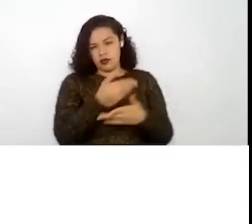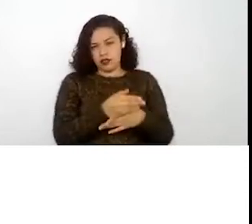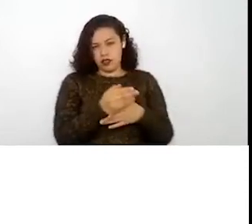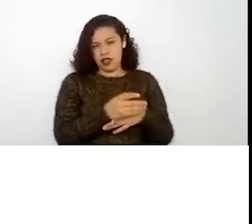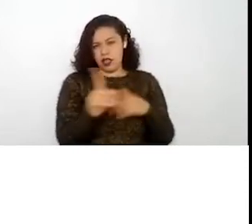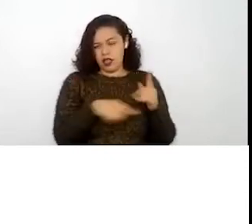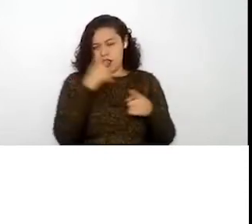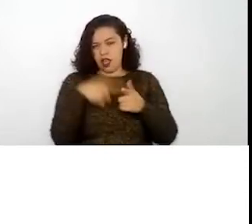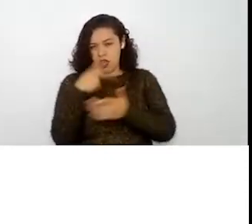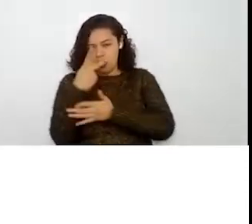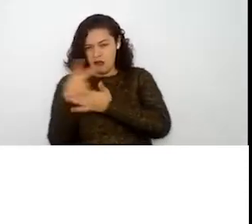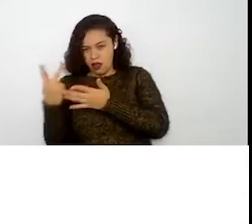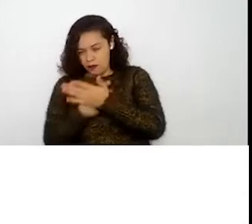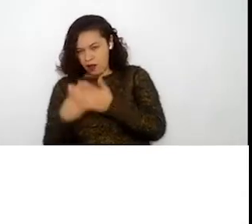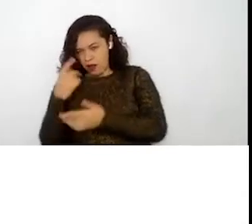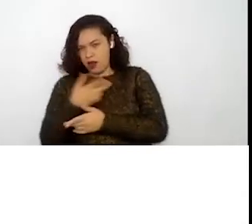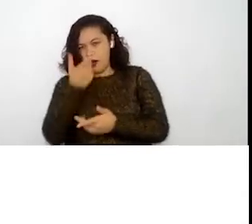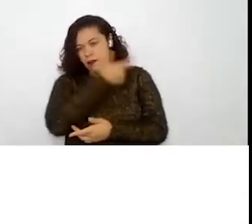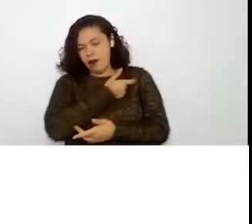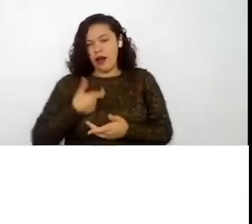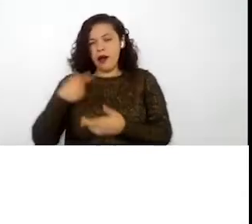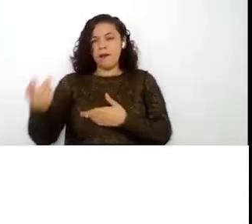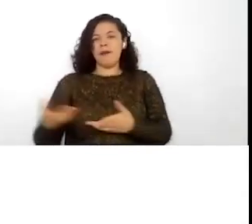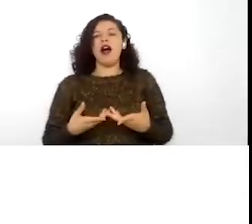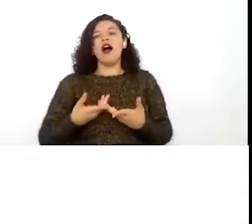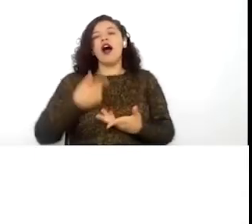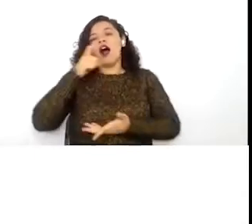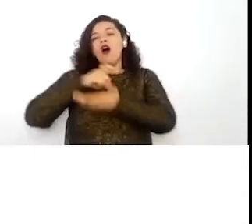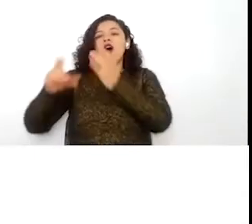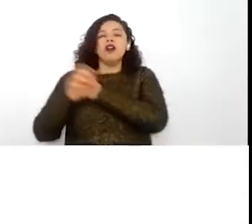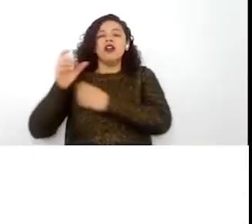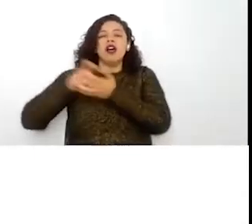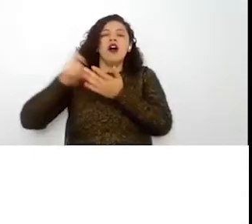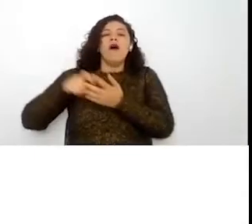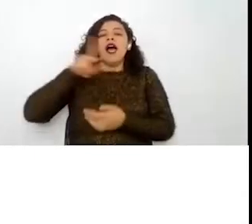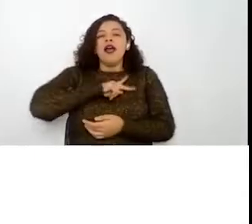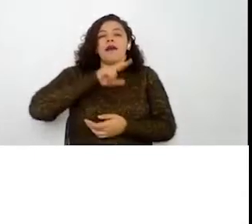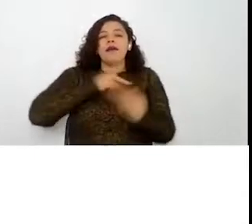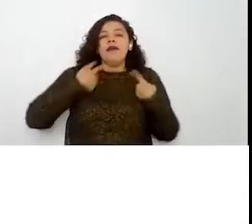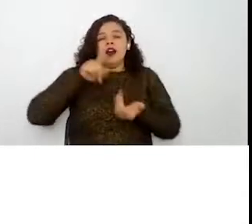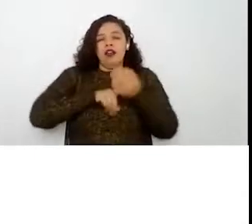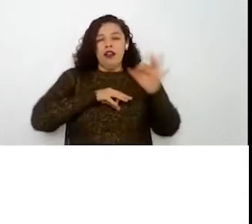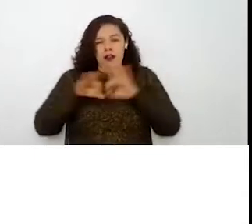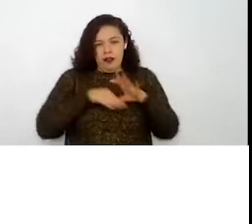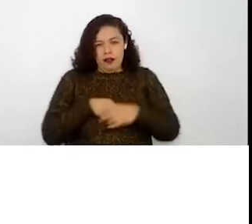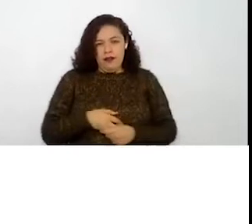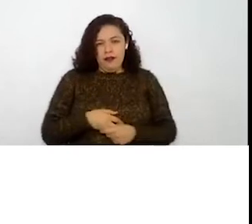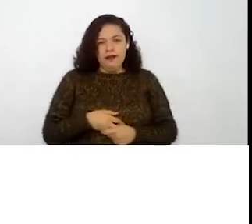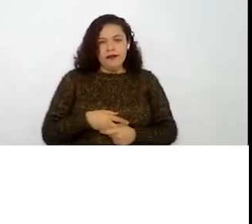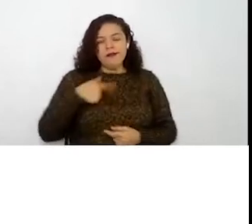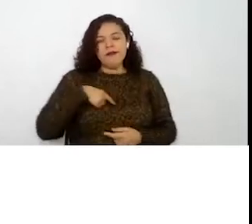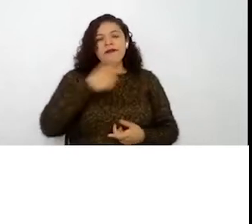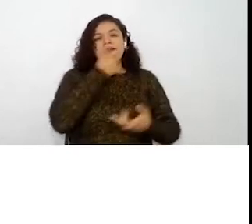del presupuesto como ingresar ingresos e ingresos inversiones negativos fijos y mis recursos humanos ahora vamos a hablar de los proyectos